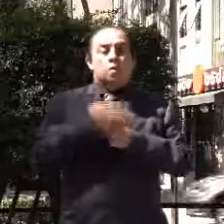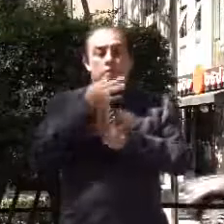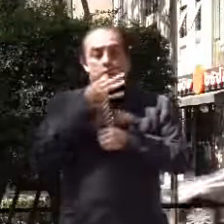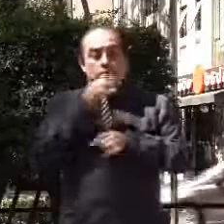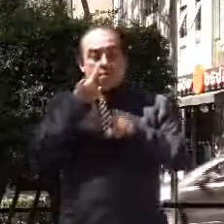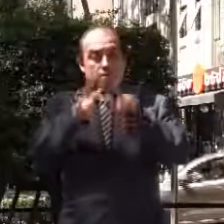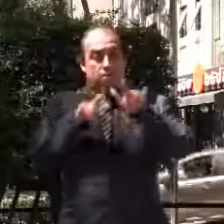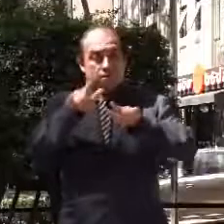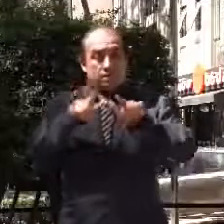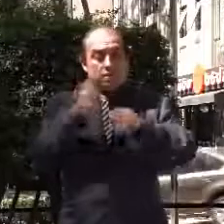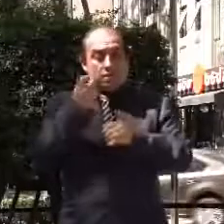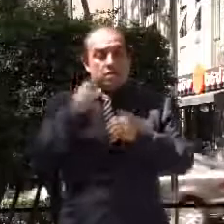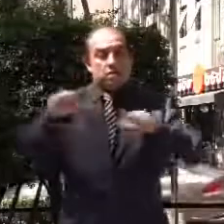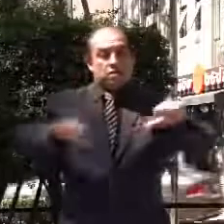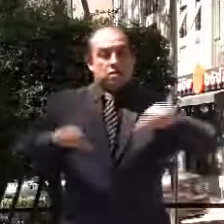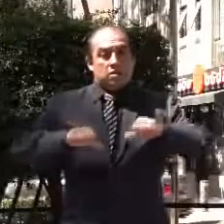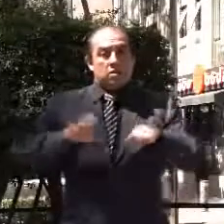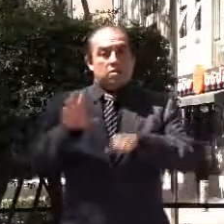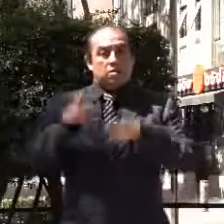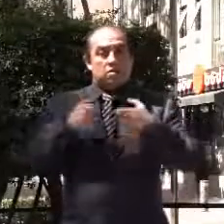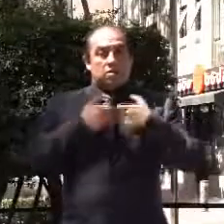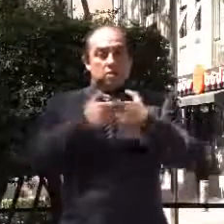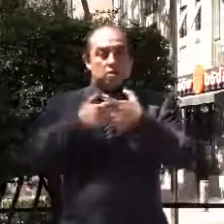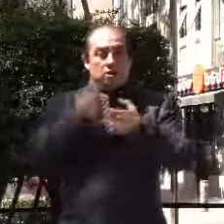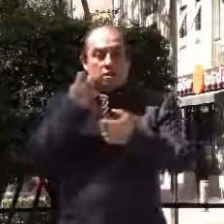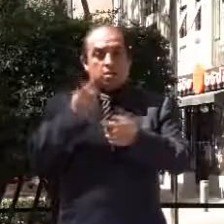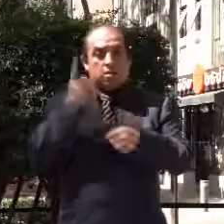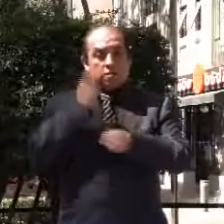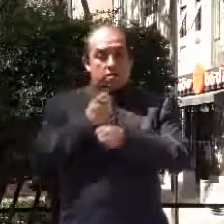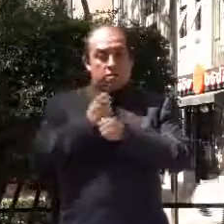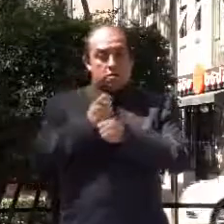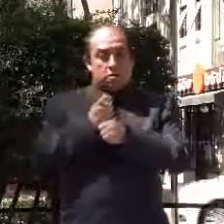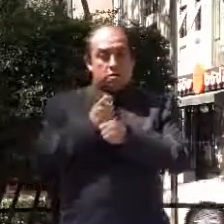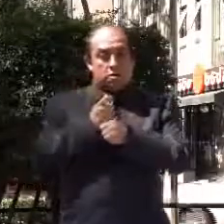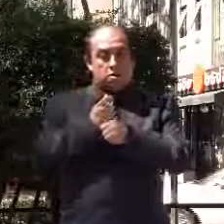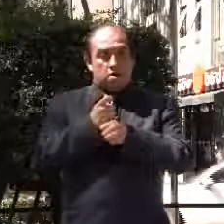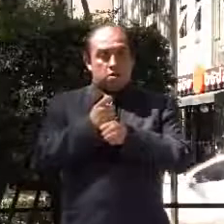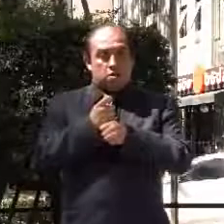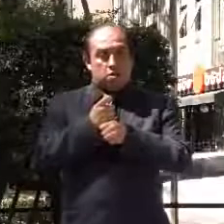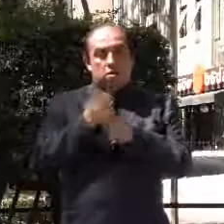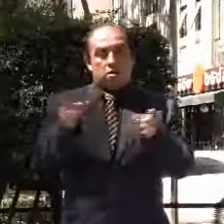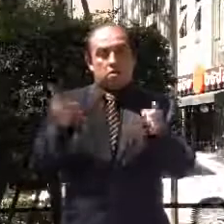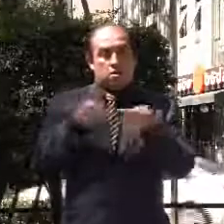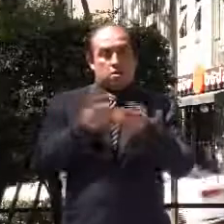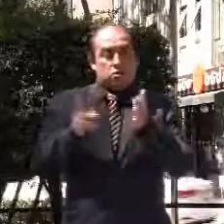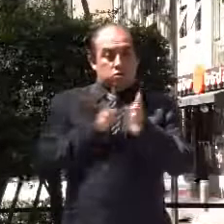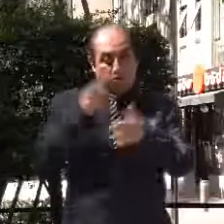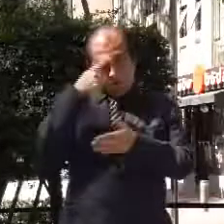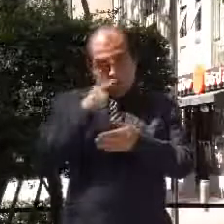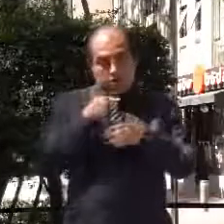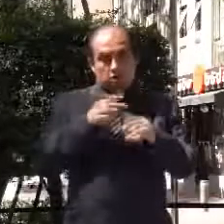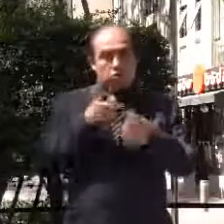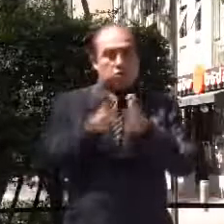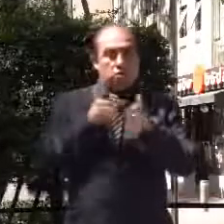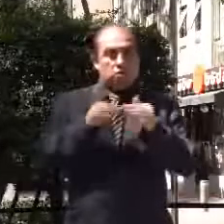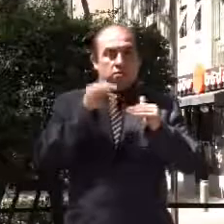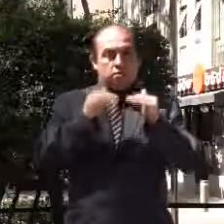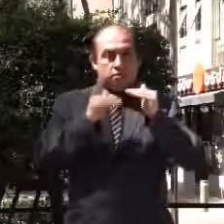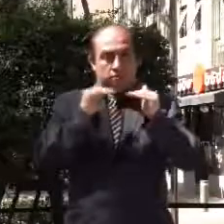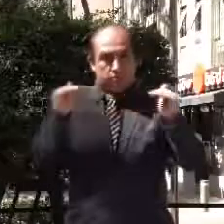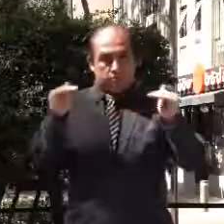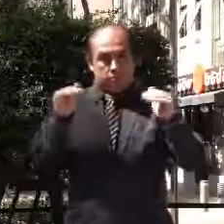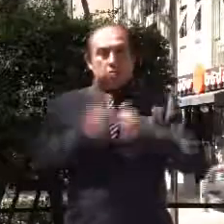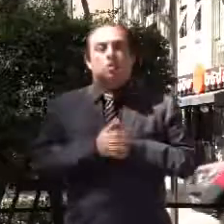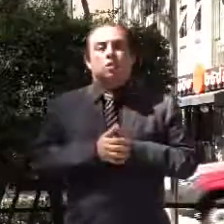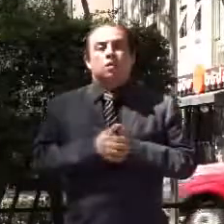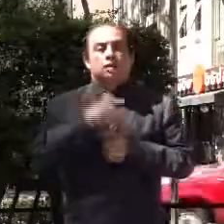económicas? Y de ser así, ¿serían las primeras contempladas en bajarlas o cerrarlas nuevamente para que esto vuelva a regularse? Sí, tenemos